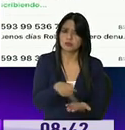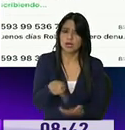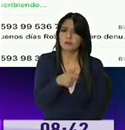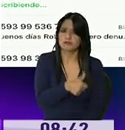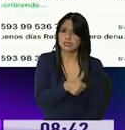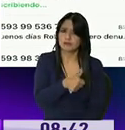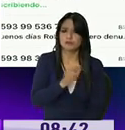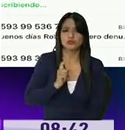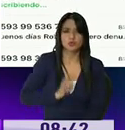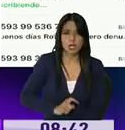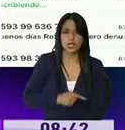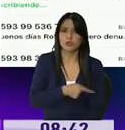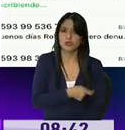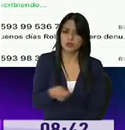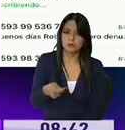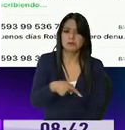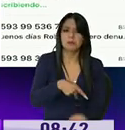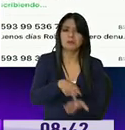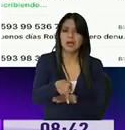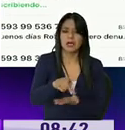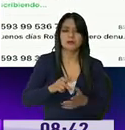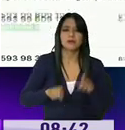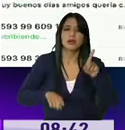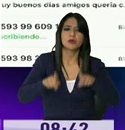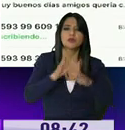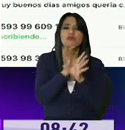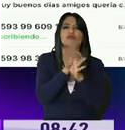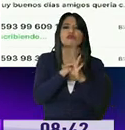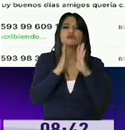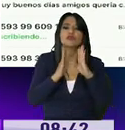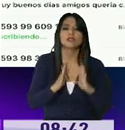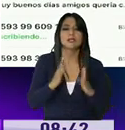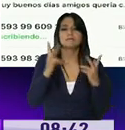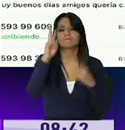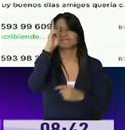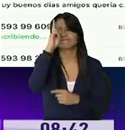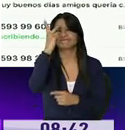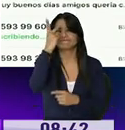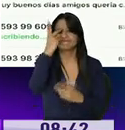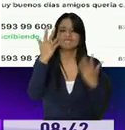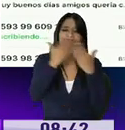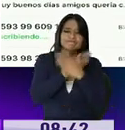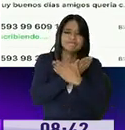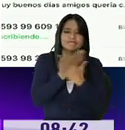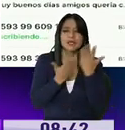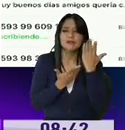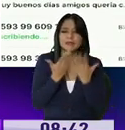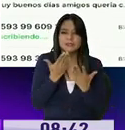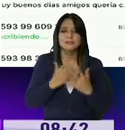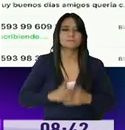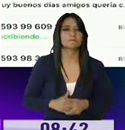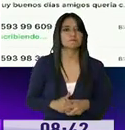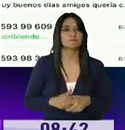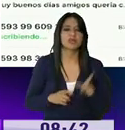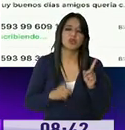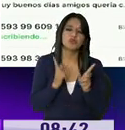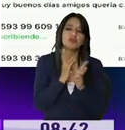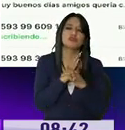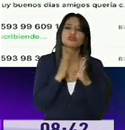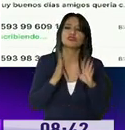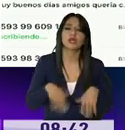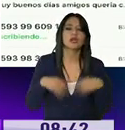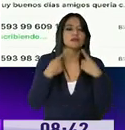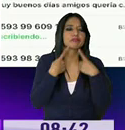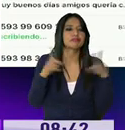que no creo, pero, la verdad. Hay veces que hay funcionarios que están alterados, yo me voy por un alterado de algún funcionario que dice cualquier